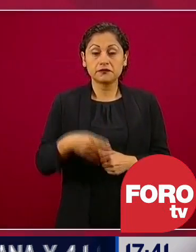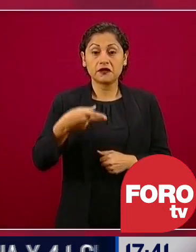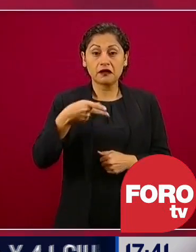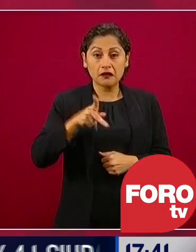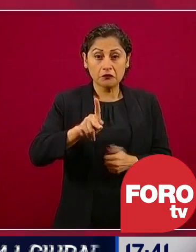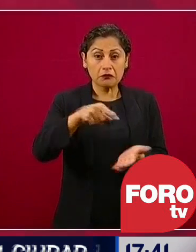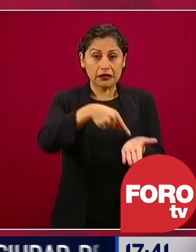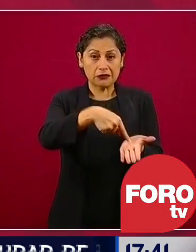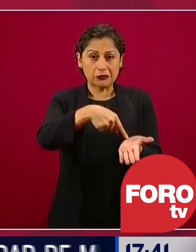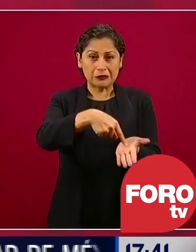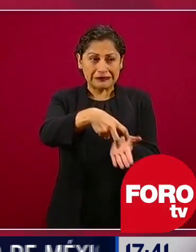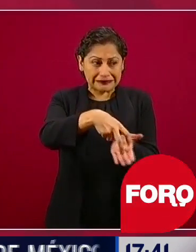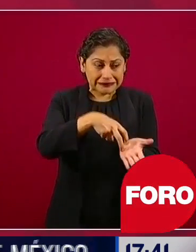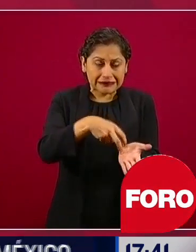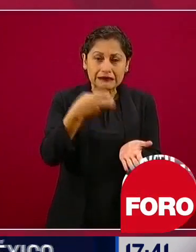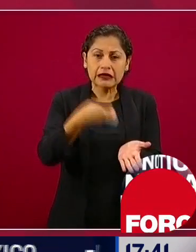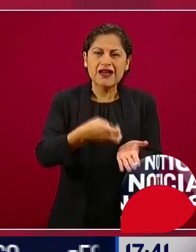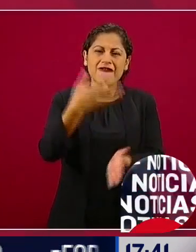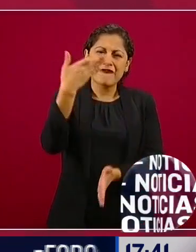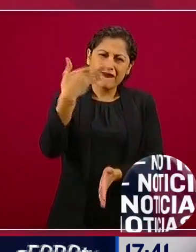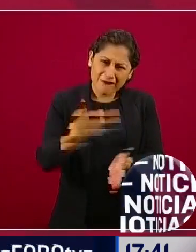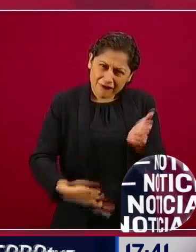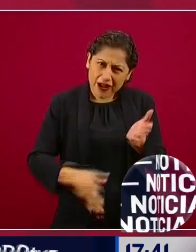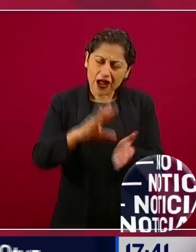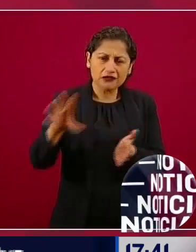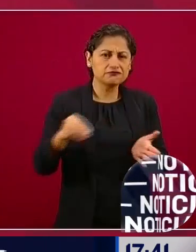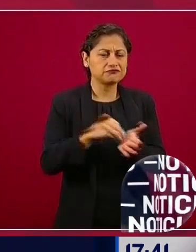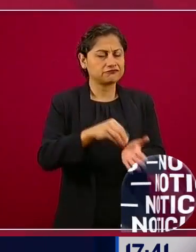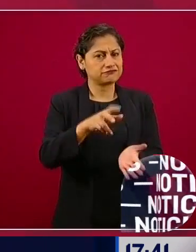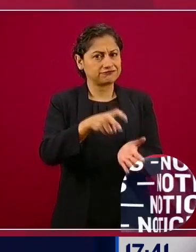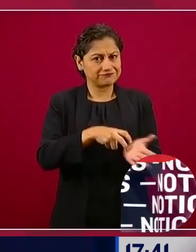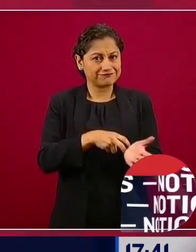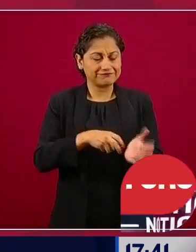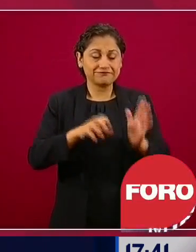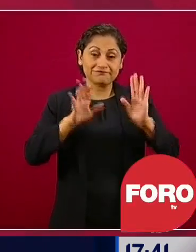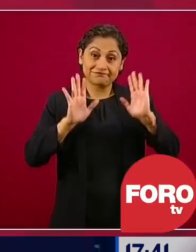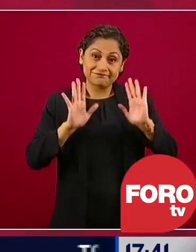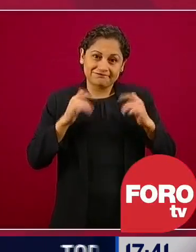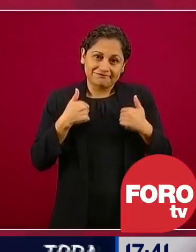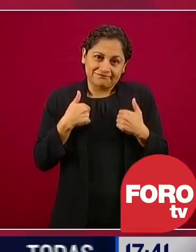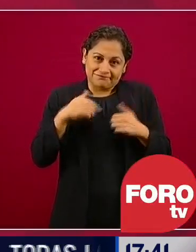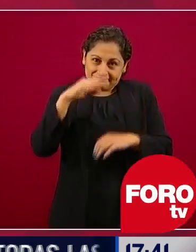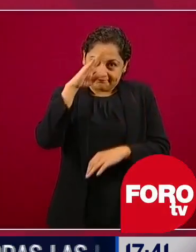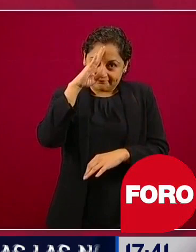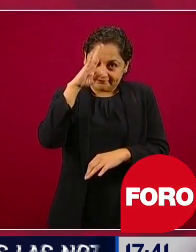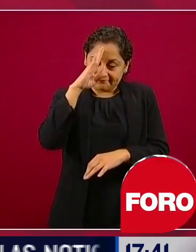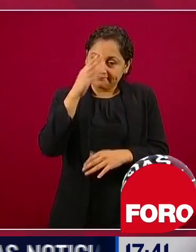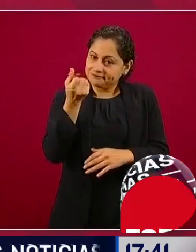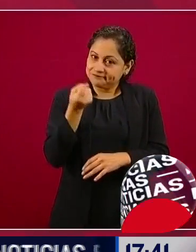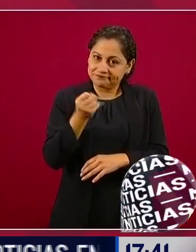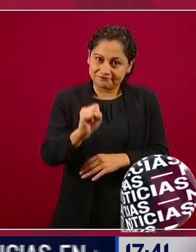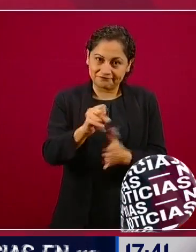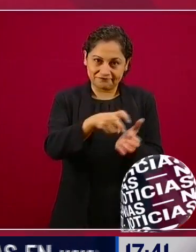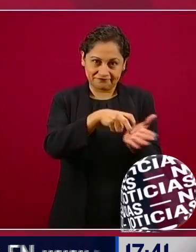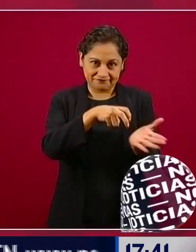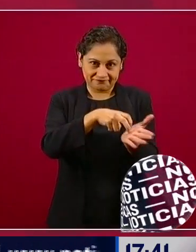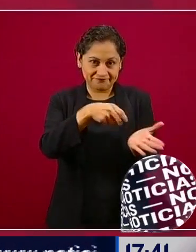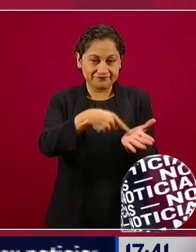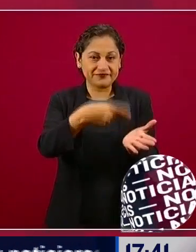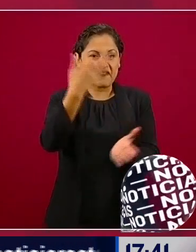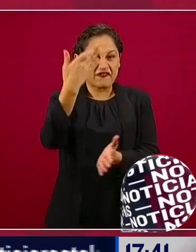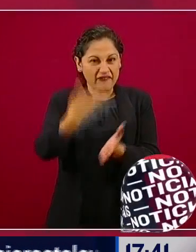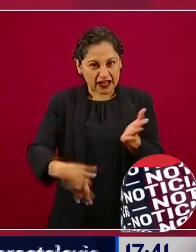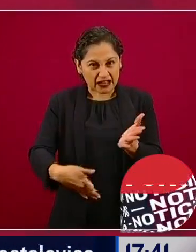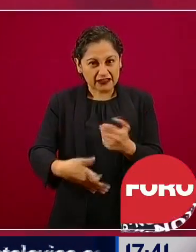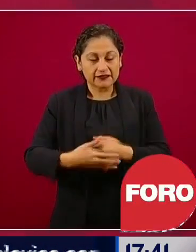corta, para decirlo amablemente. Si esa reforma